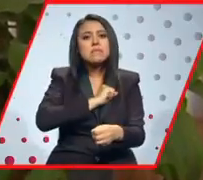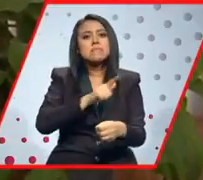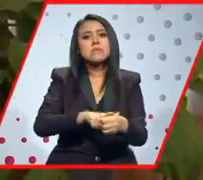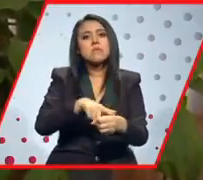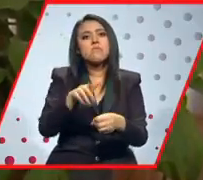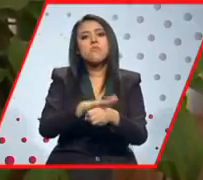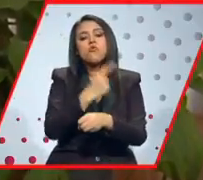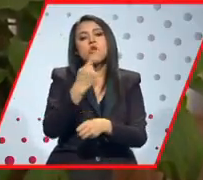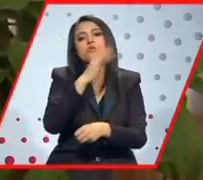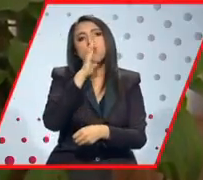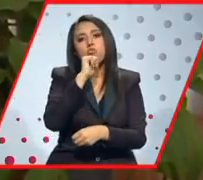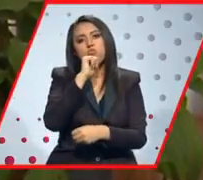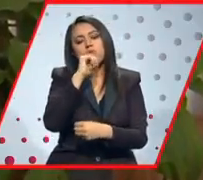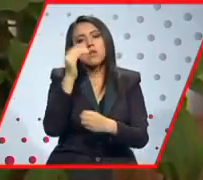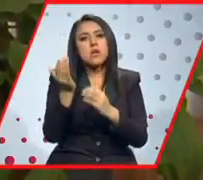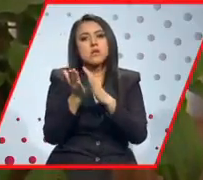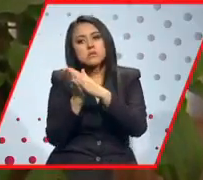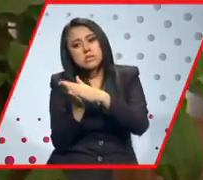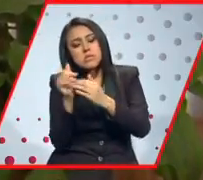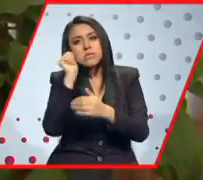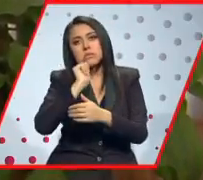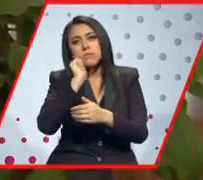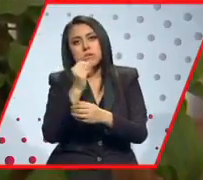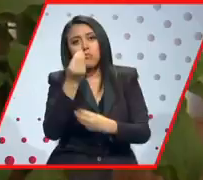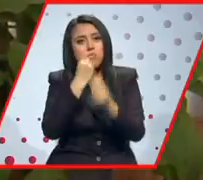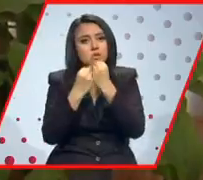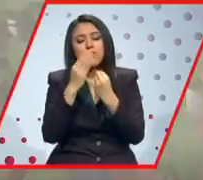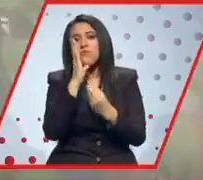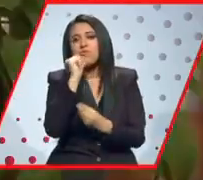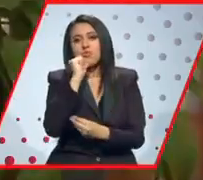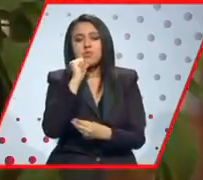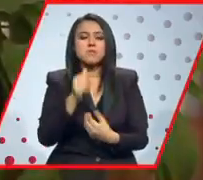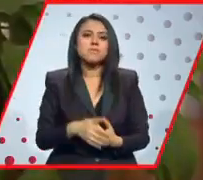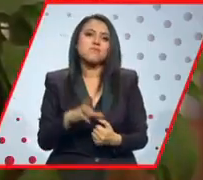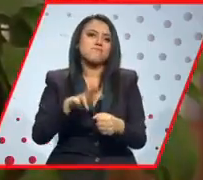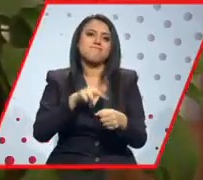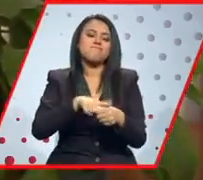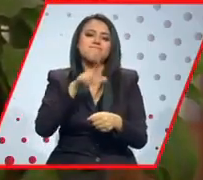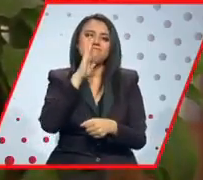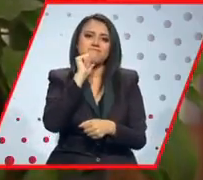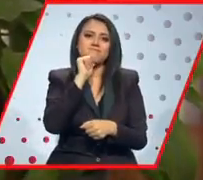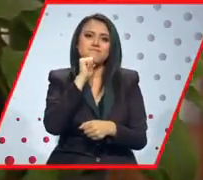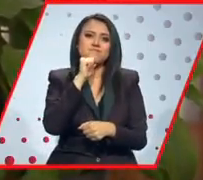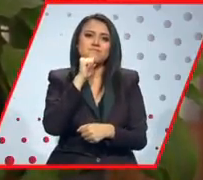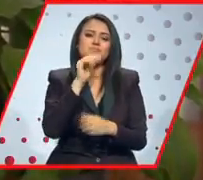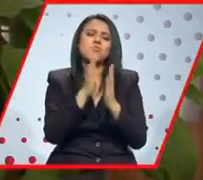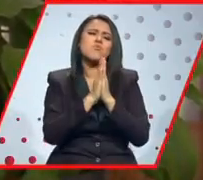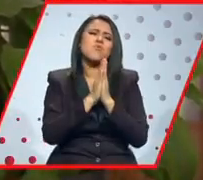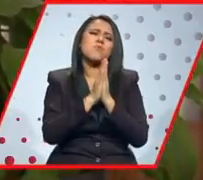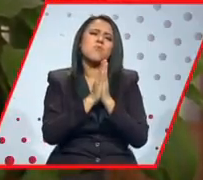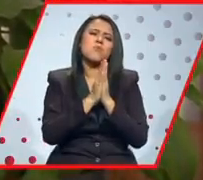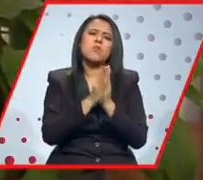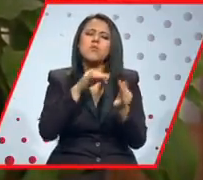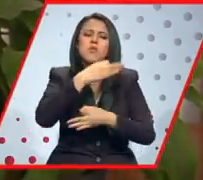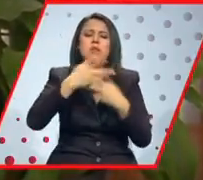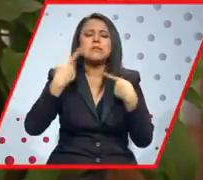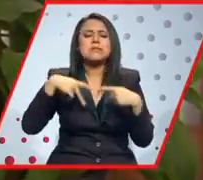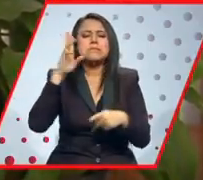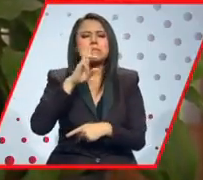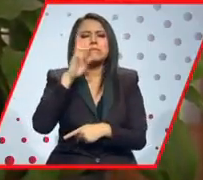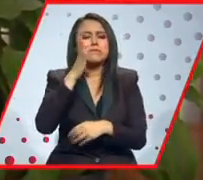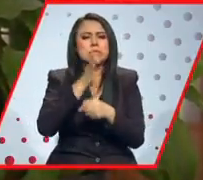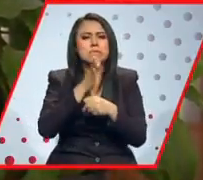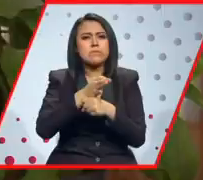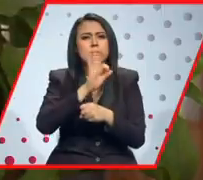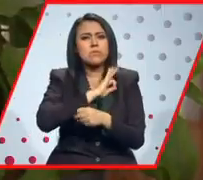está acostada, no puede comer normal. Pues yo le solicito a quien nos esté viendo, si nos